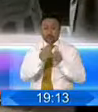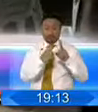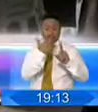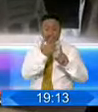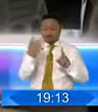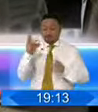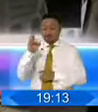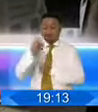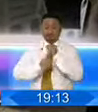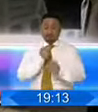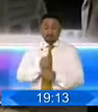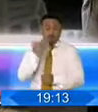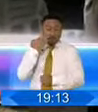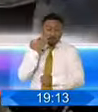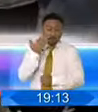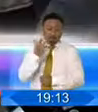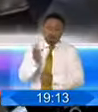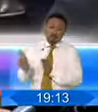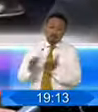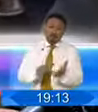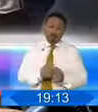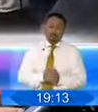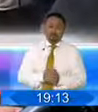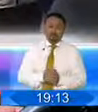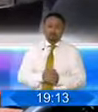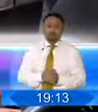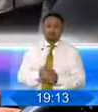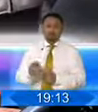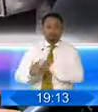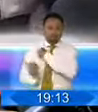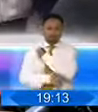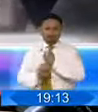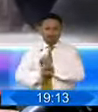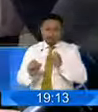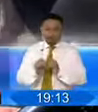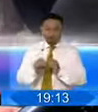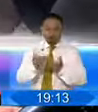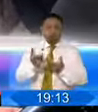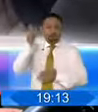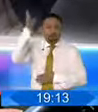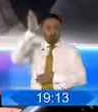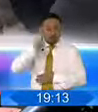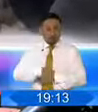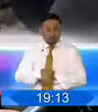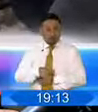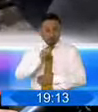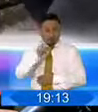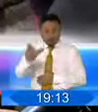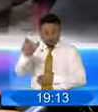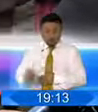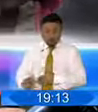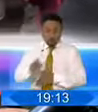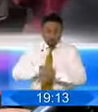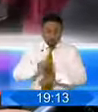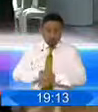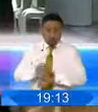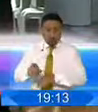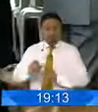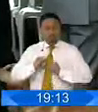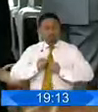está, que mamá nunca regresará. Si no se hace justicia, lo único que les ruego a Dios, que el Señor que hizo esto, duerma